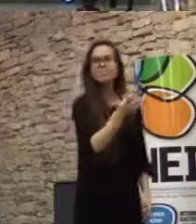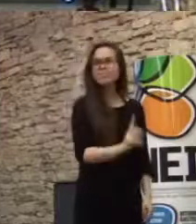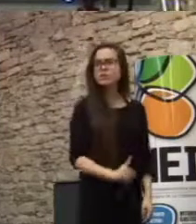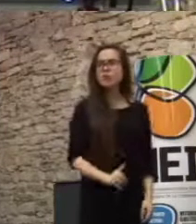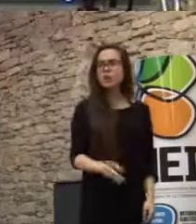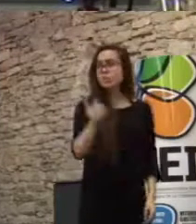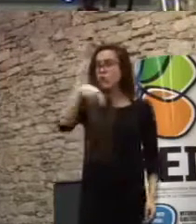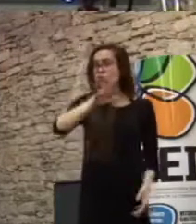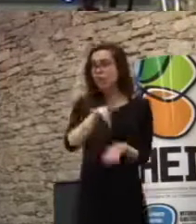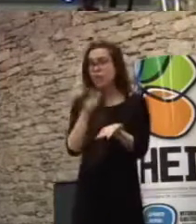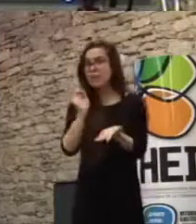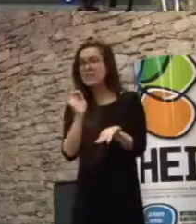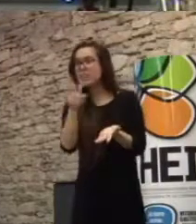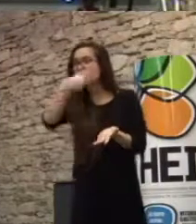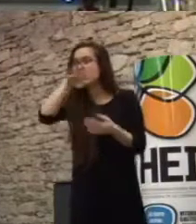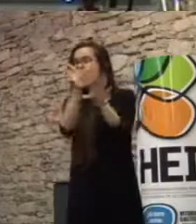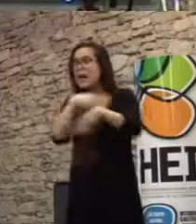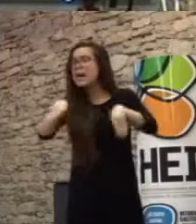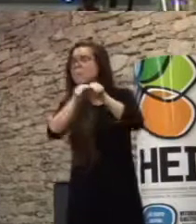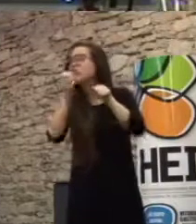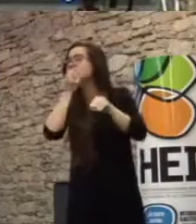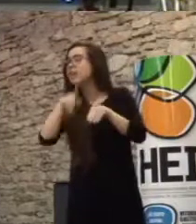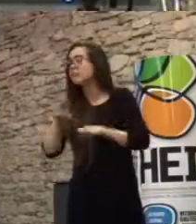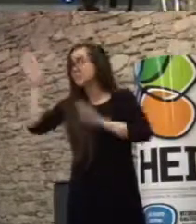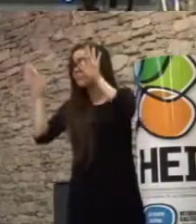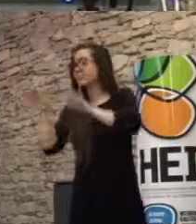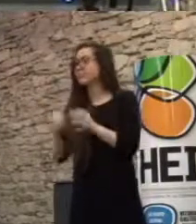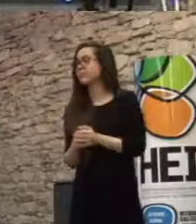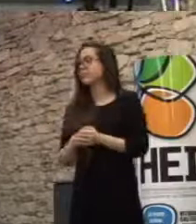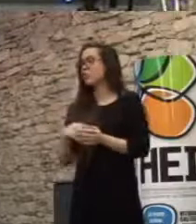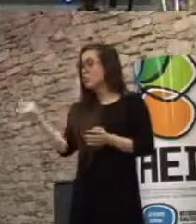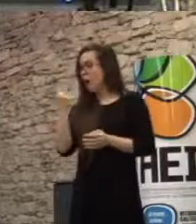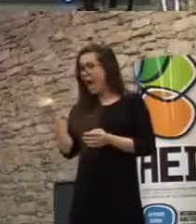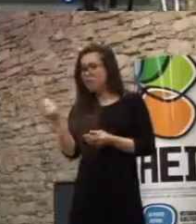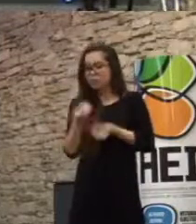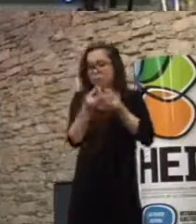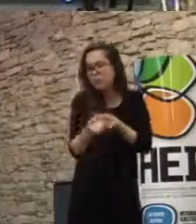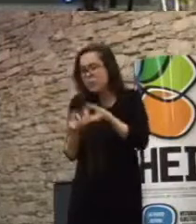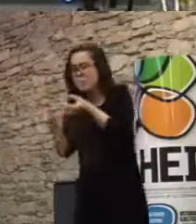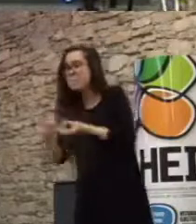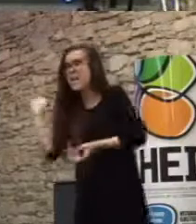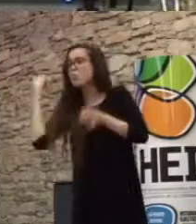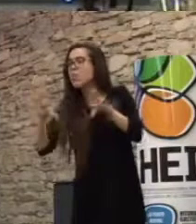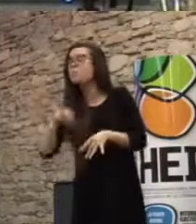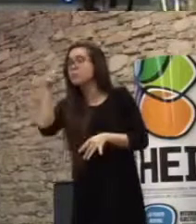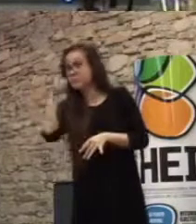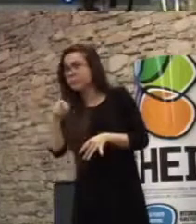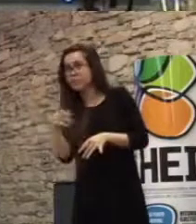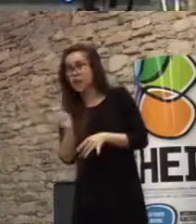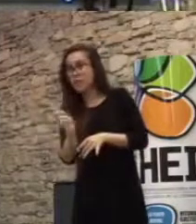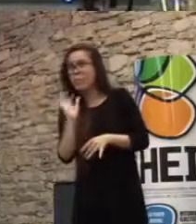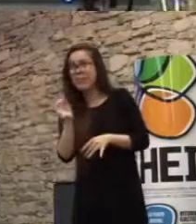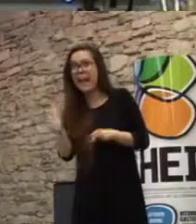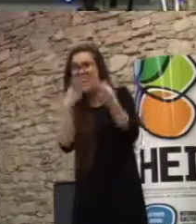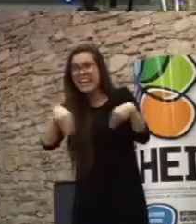tenéis hijos que sean gemelos o mellizos elena y le puedes hablar igual a los dos no les puedes hablar igual los dos no y son gemelos